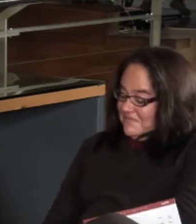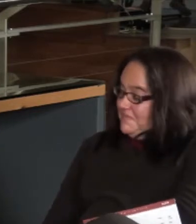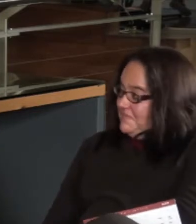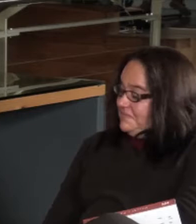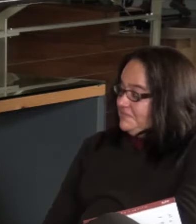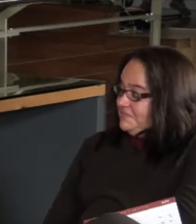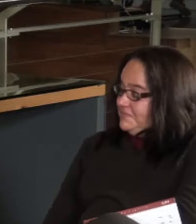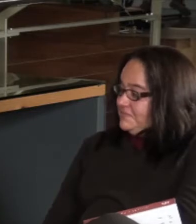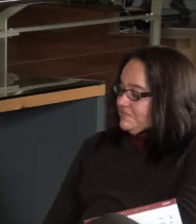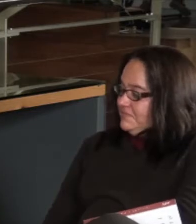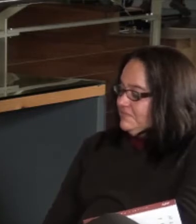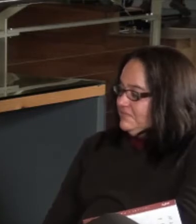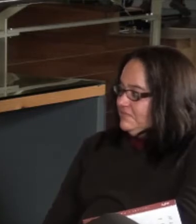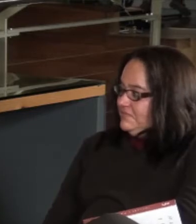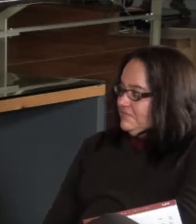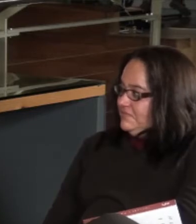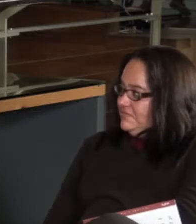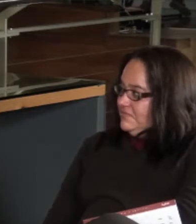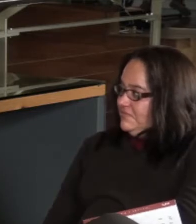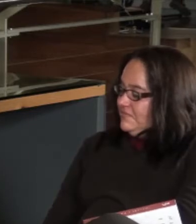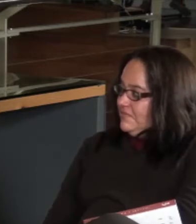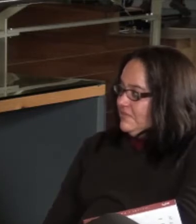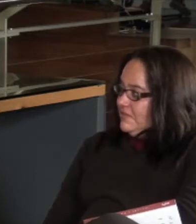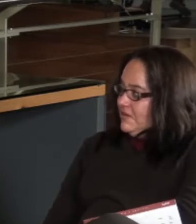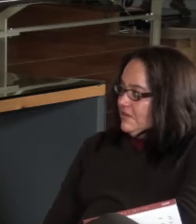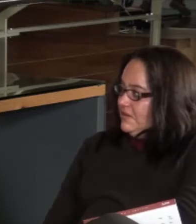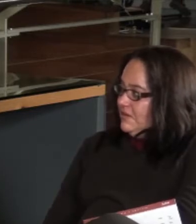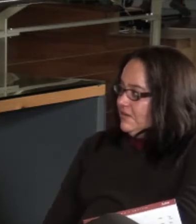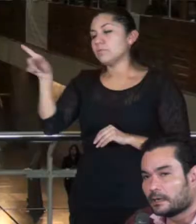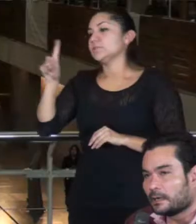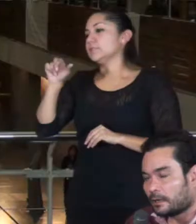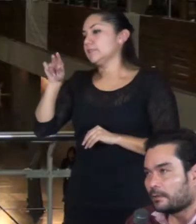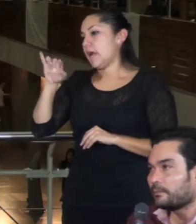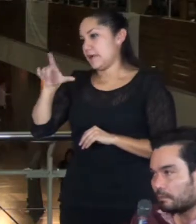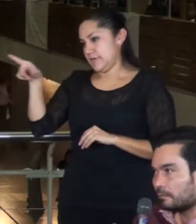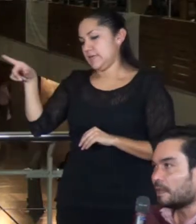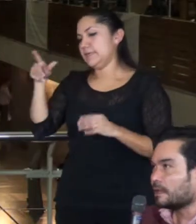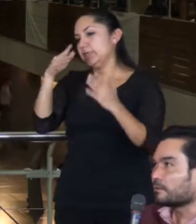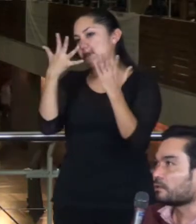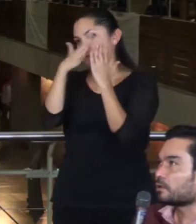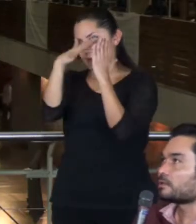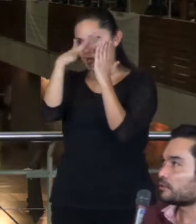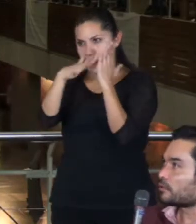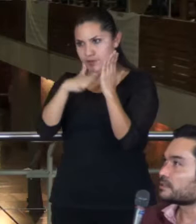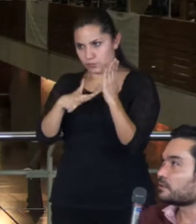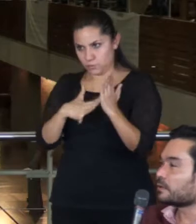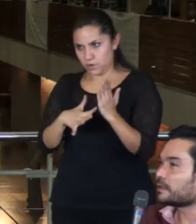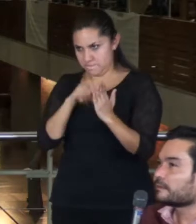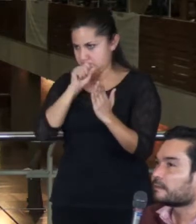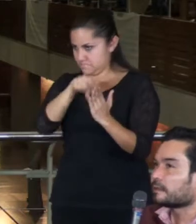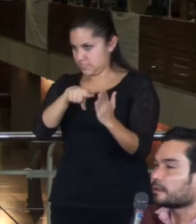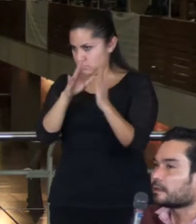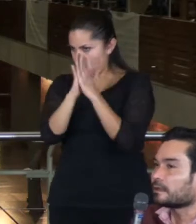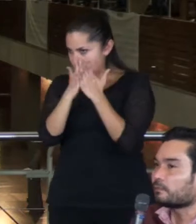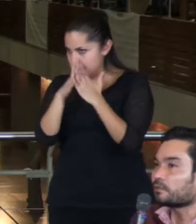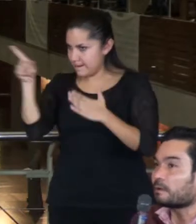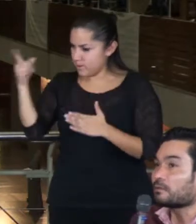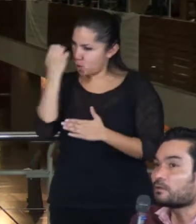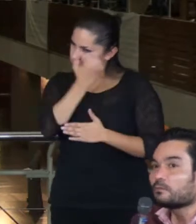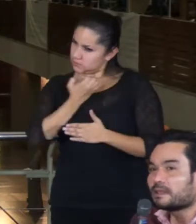llegó daniel hizo una lectura que me pareció como sorprendente del libro y todo esto esté